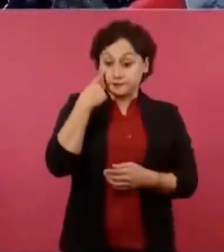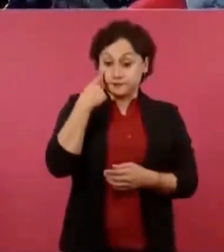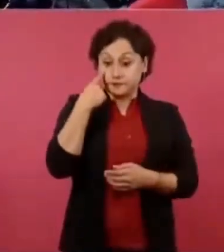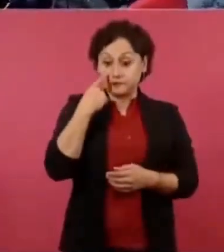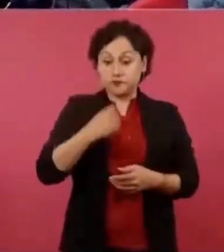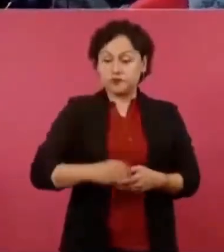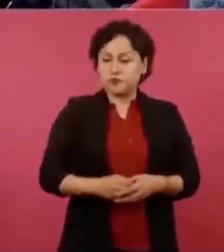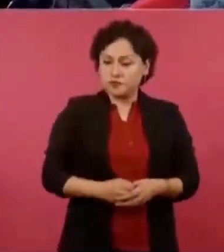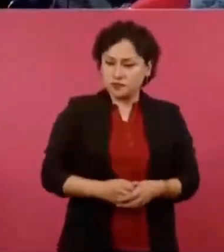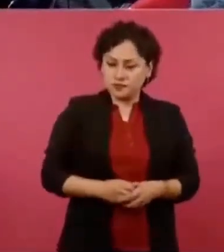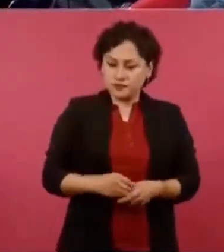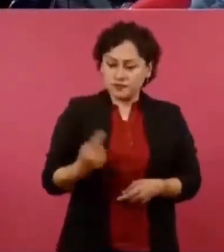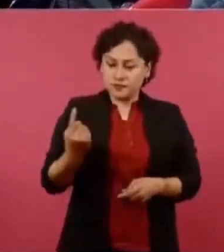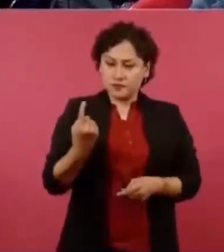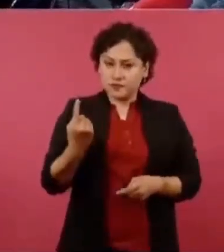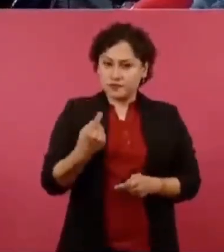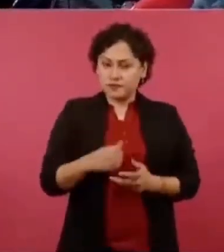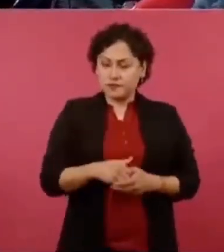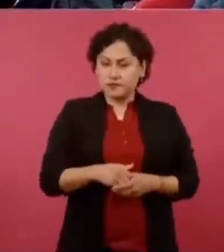¿cómo?